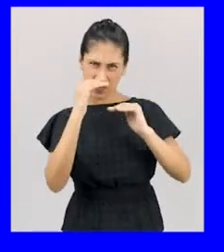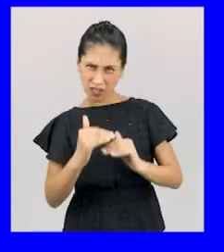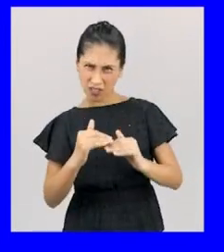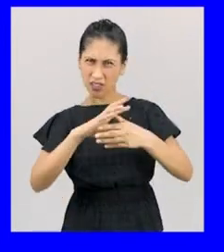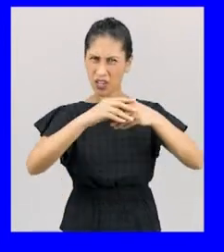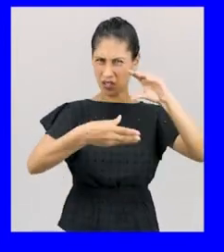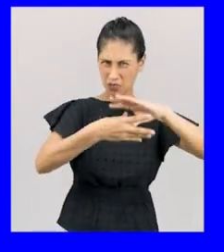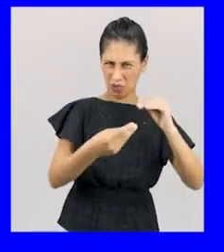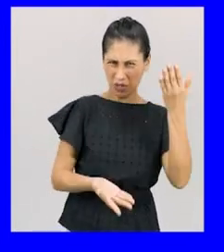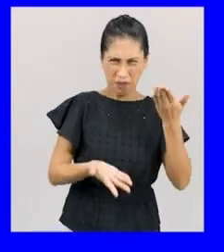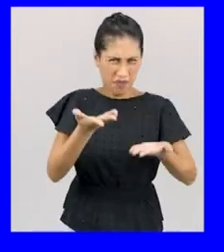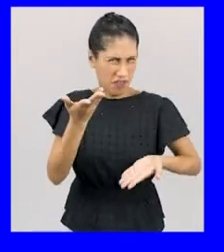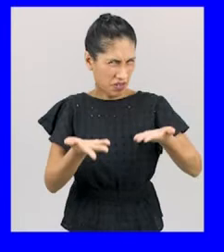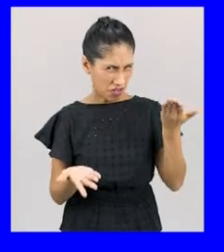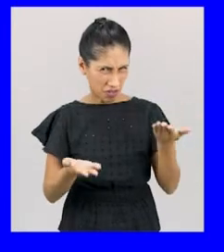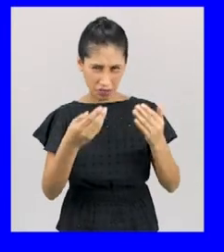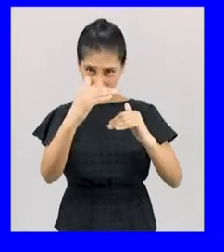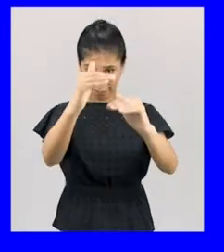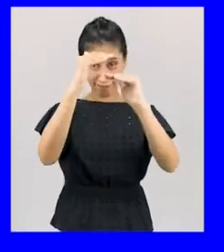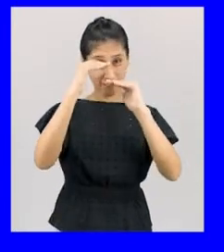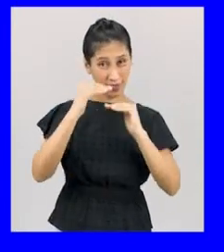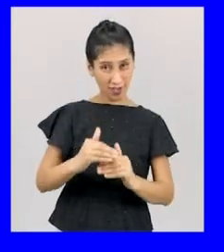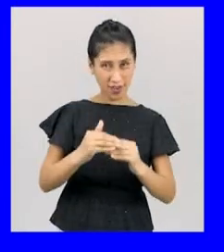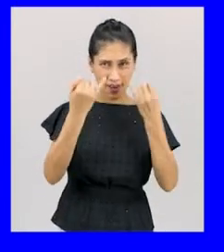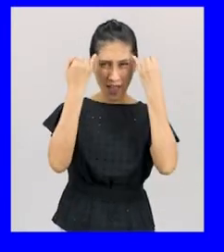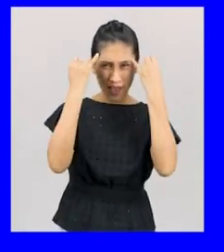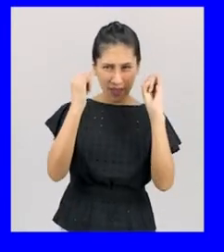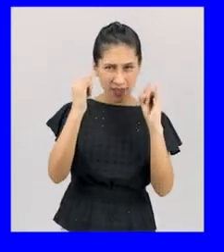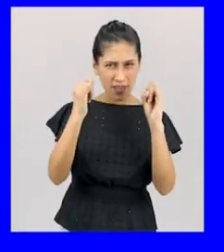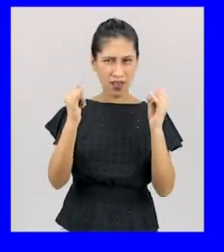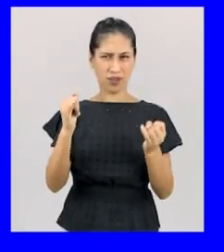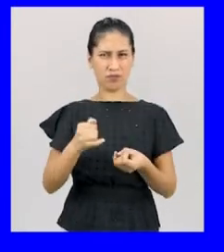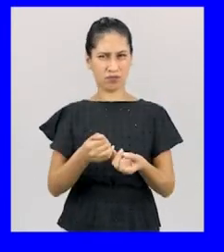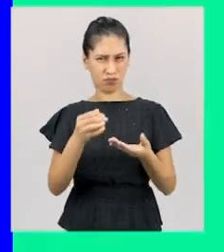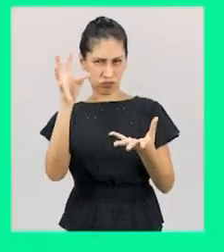o texto? La idea que resume el texto.